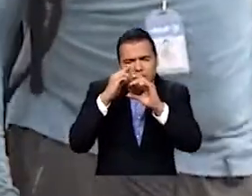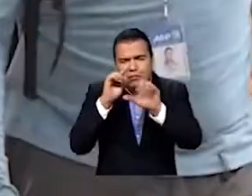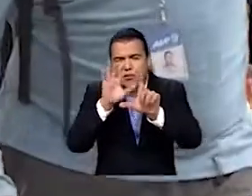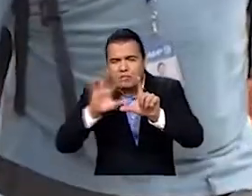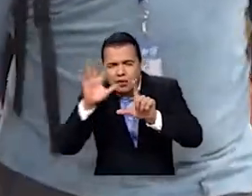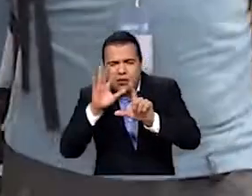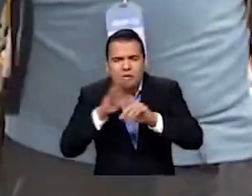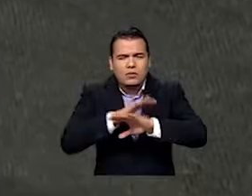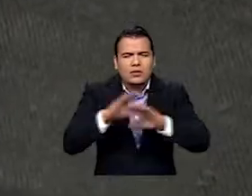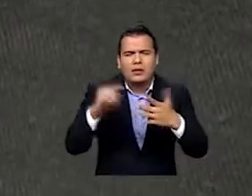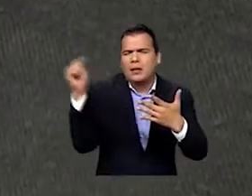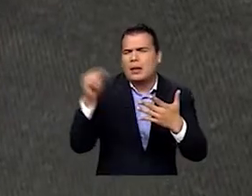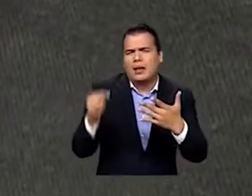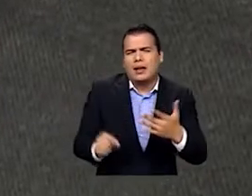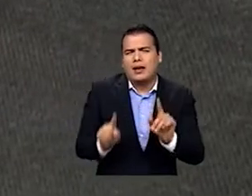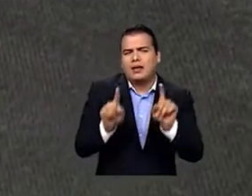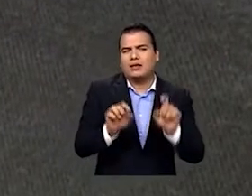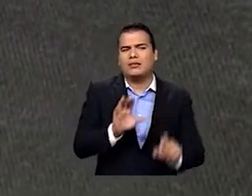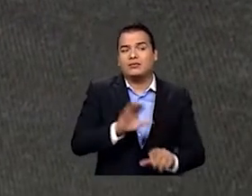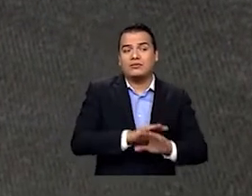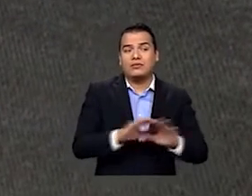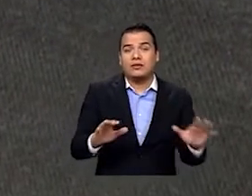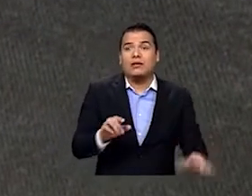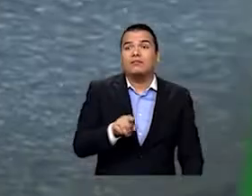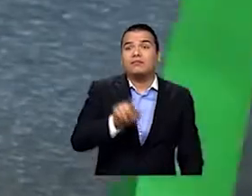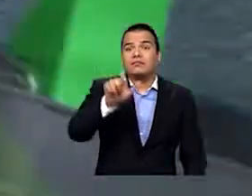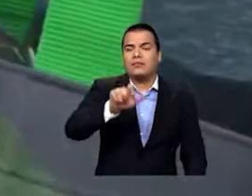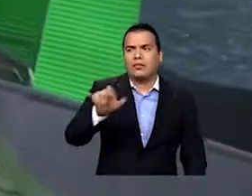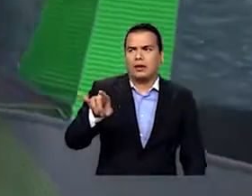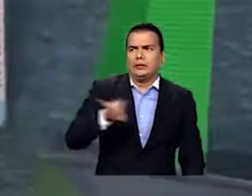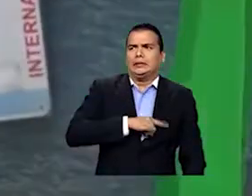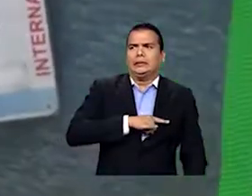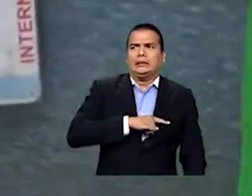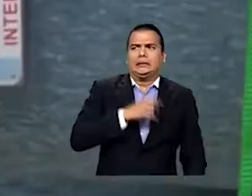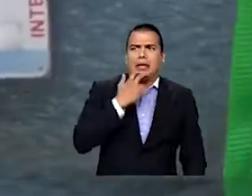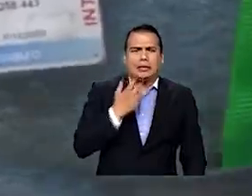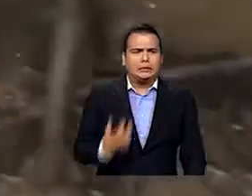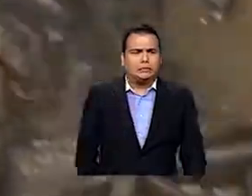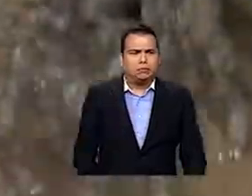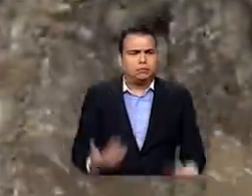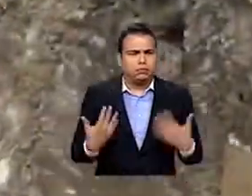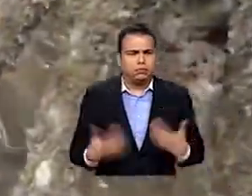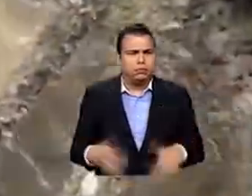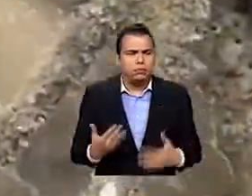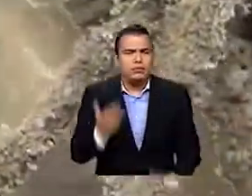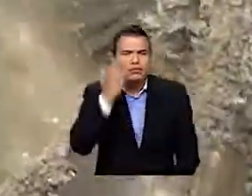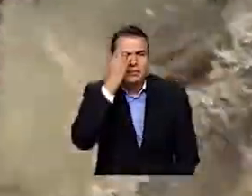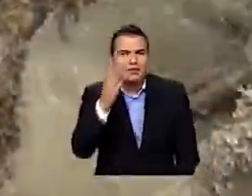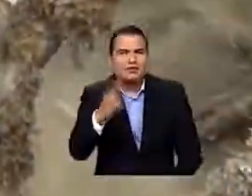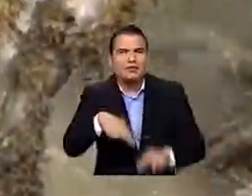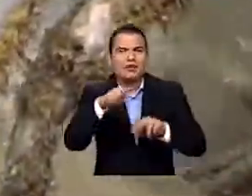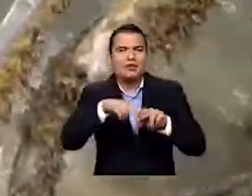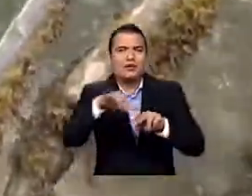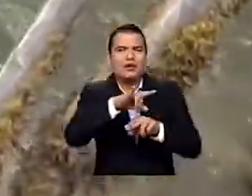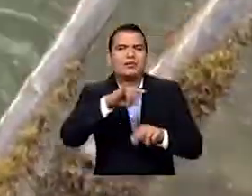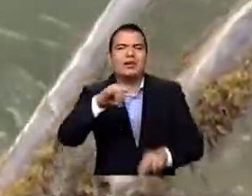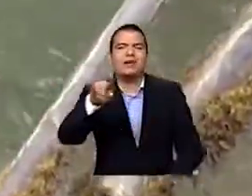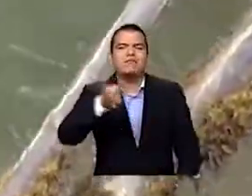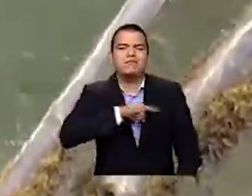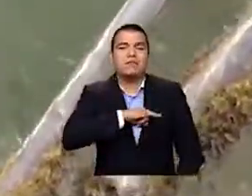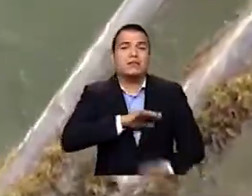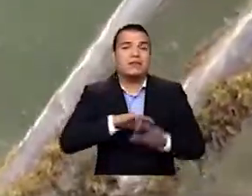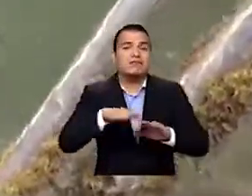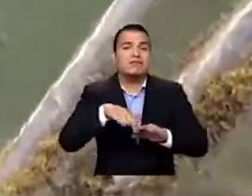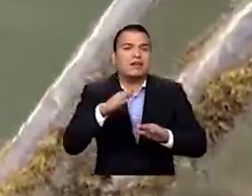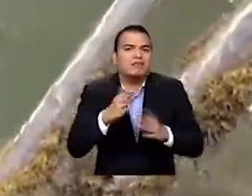para redactar noticias, esta es la sorpresa de unos seres humanos que también son tocados por la magia misteriosa de la fauna silvestre, sobre